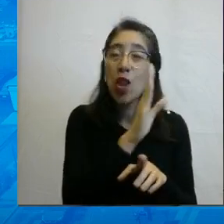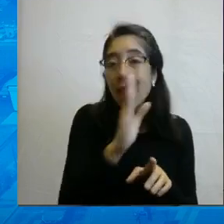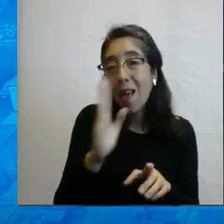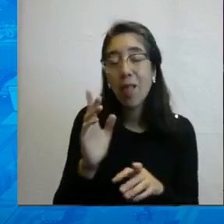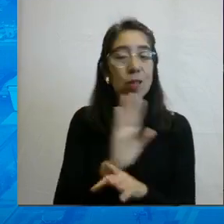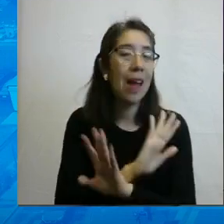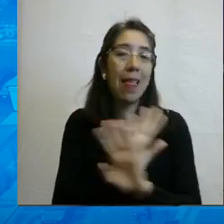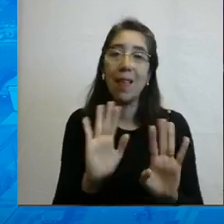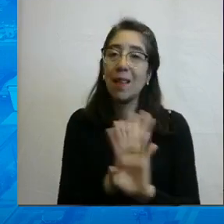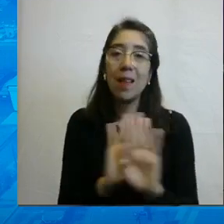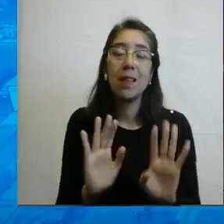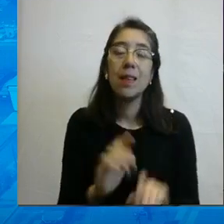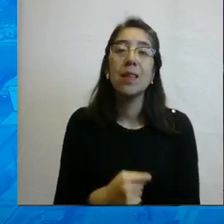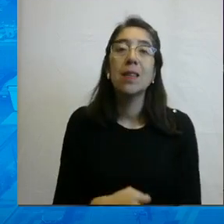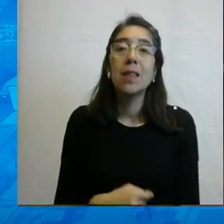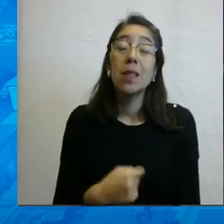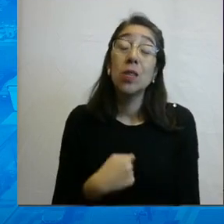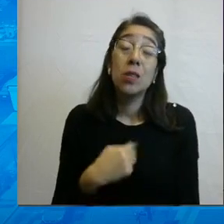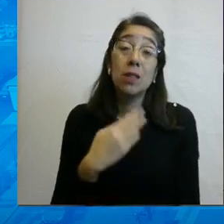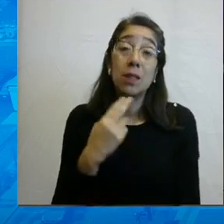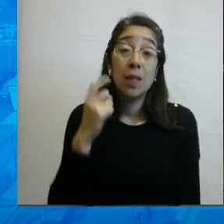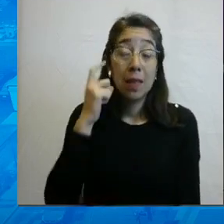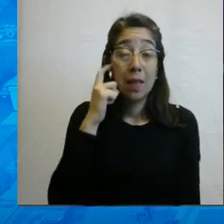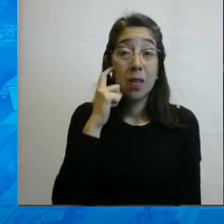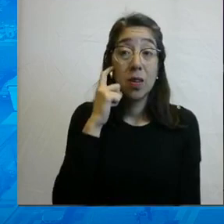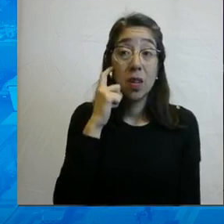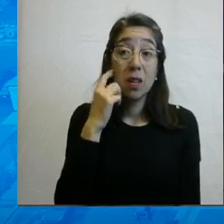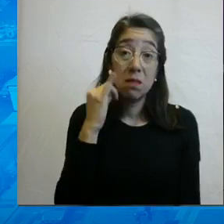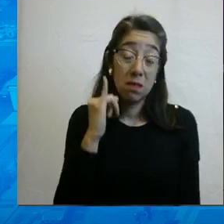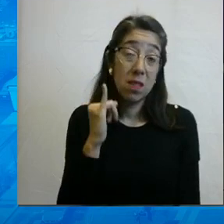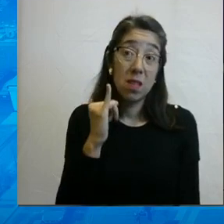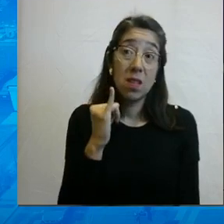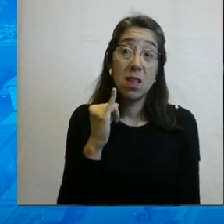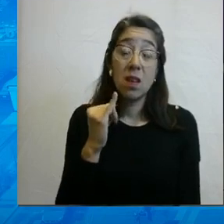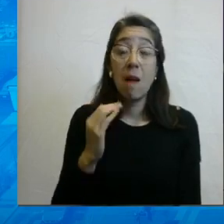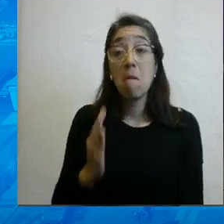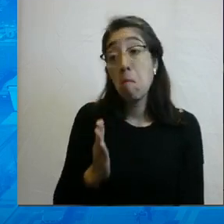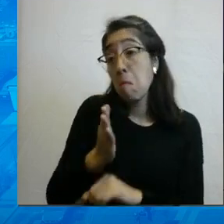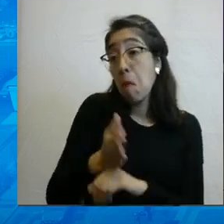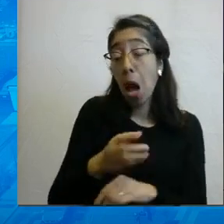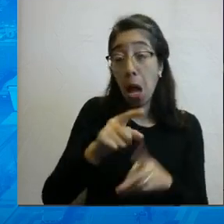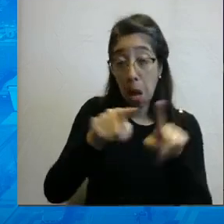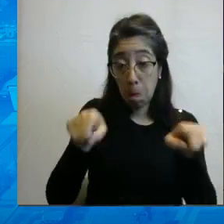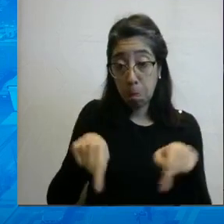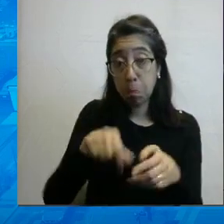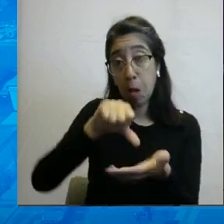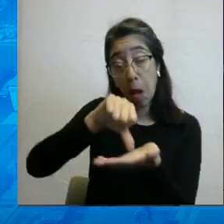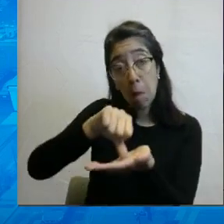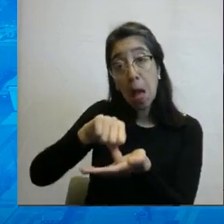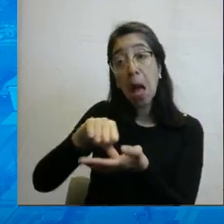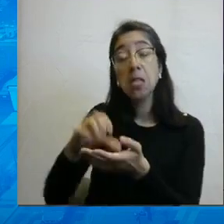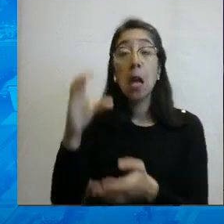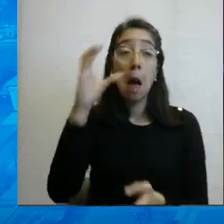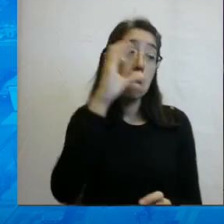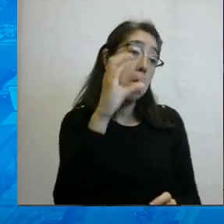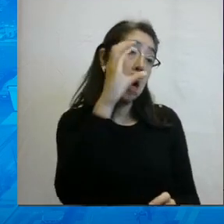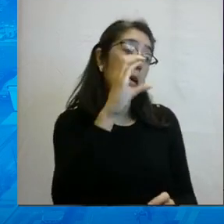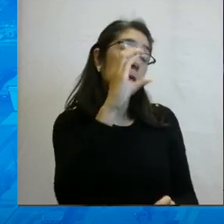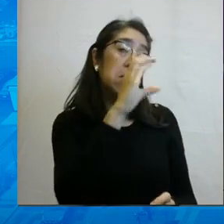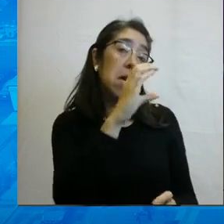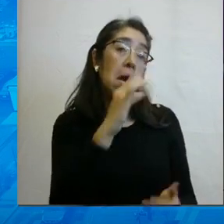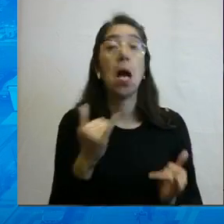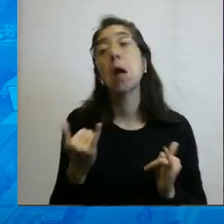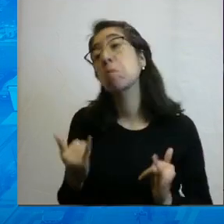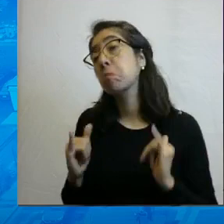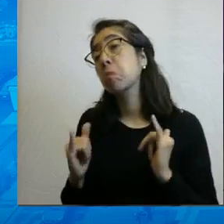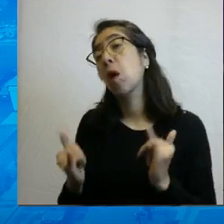claramente, pero también dejarle espacio a que la gente viva la plaza, vaya con su familia, sus niños, a pasear también a la plaza. Había un